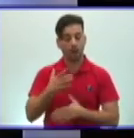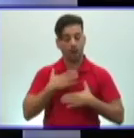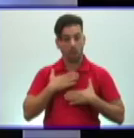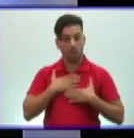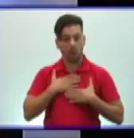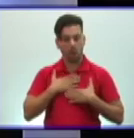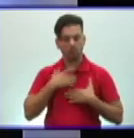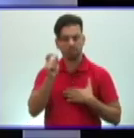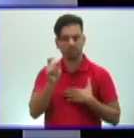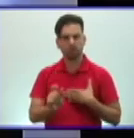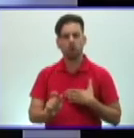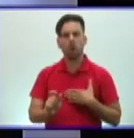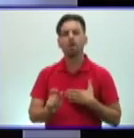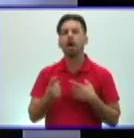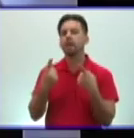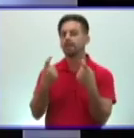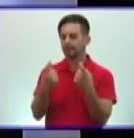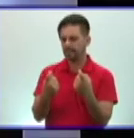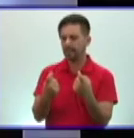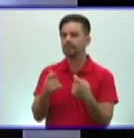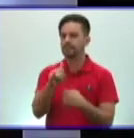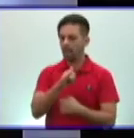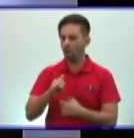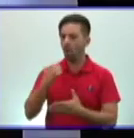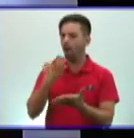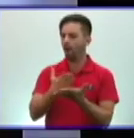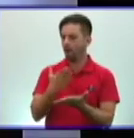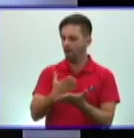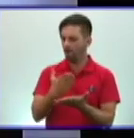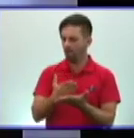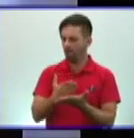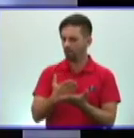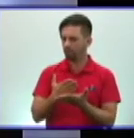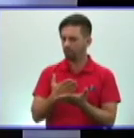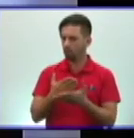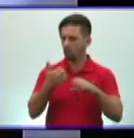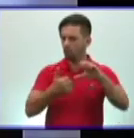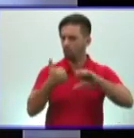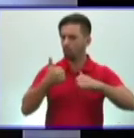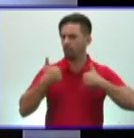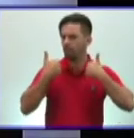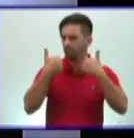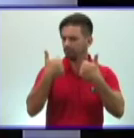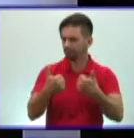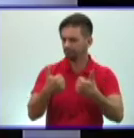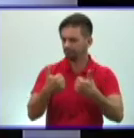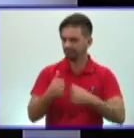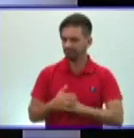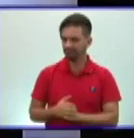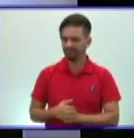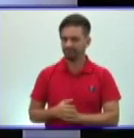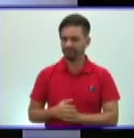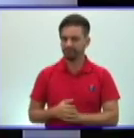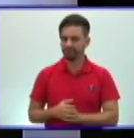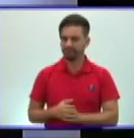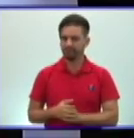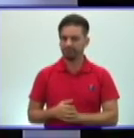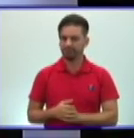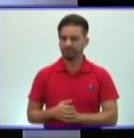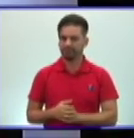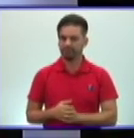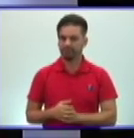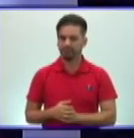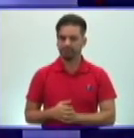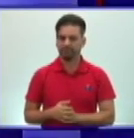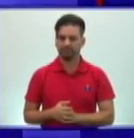Por lo tanto, como educador, las generaciones actuales son educadas por las generaciones precedentes.